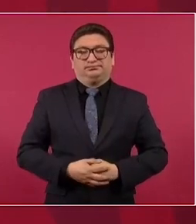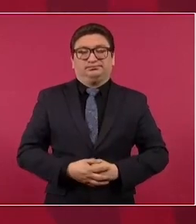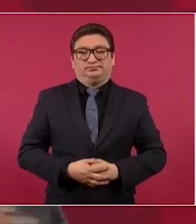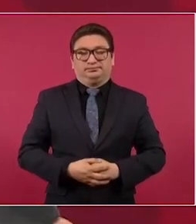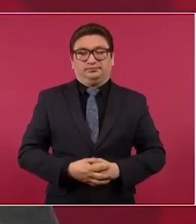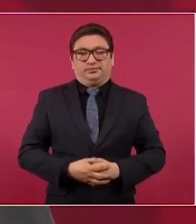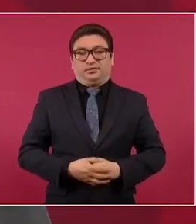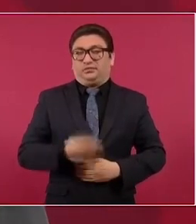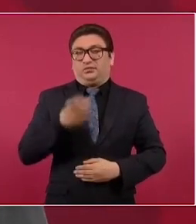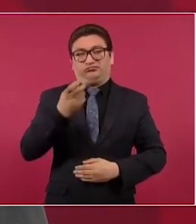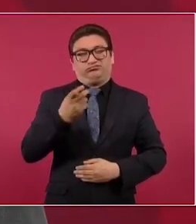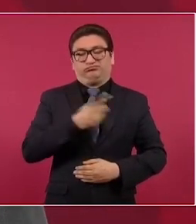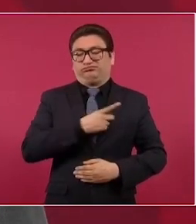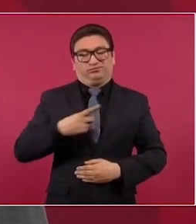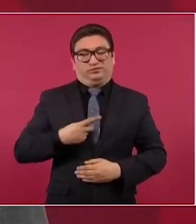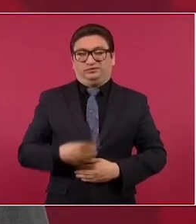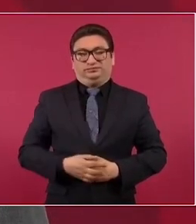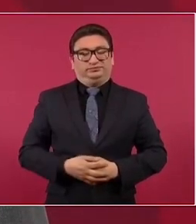porque eso no se hace.